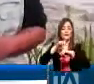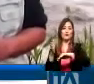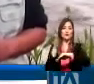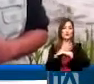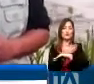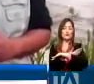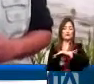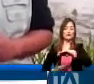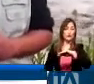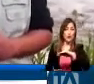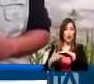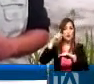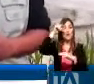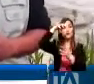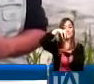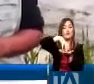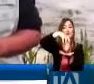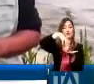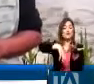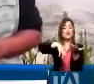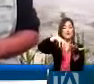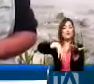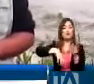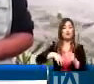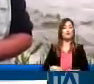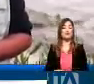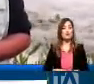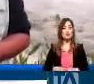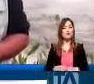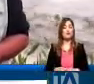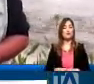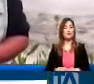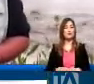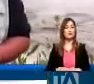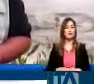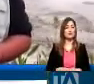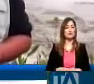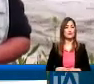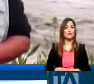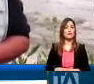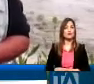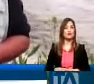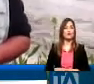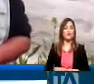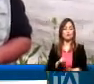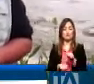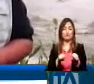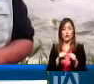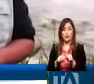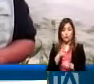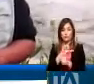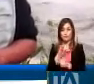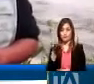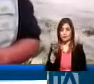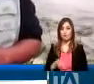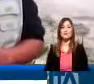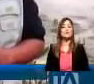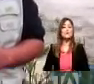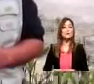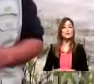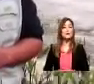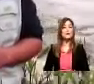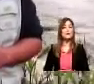con el presidente del gobierno parroquial de Madre Tierra, Rodrigo Caín, respecto a las afectaciones que han ocurrido. Escuchemos parte de lo que nos manifestó